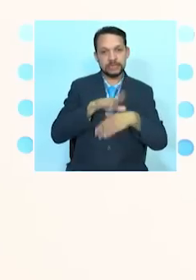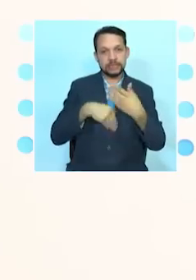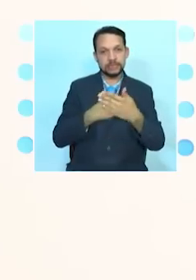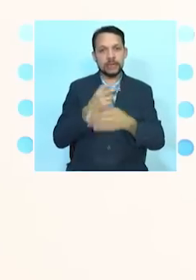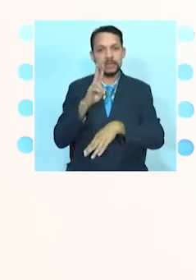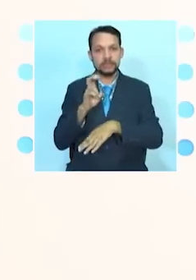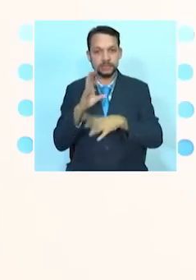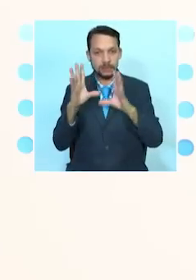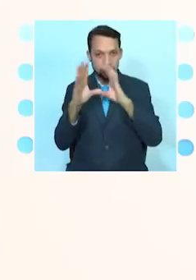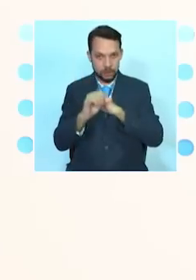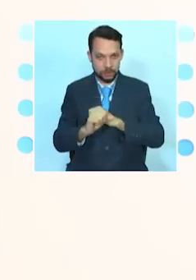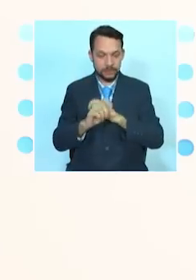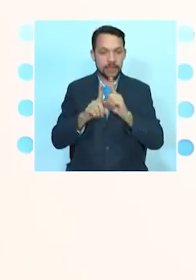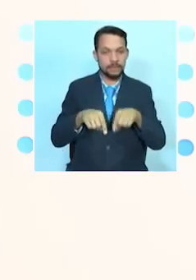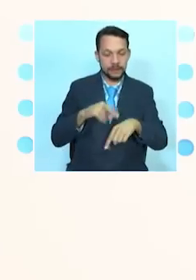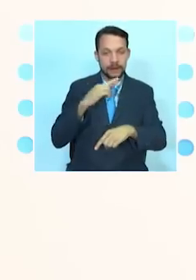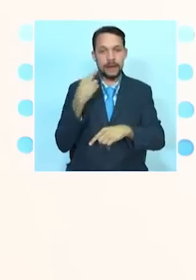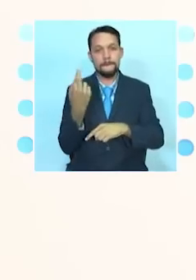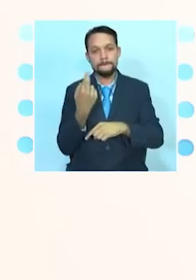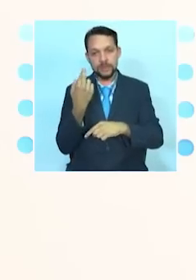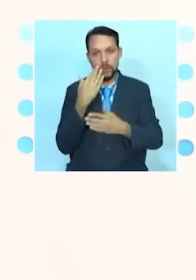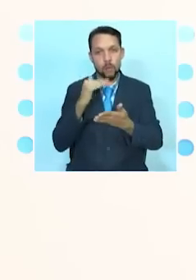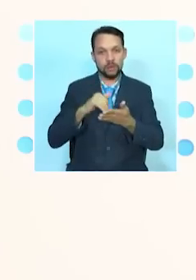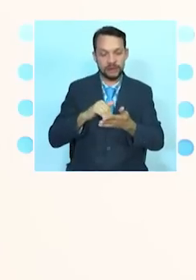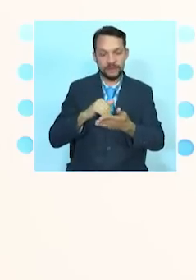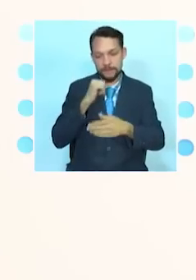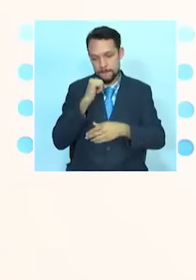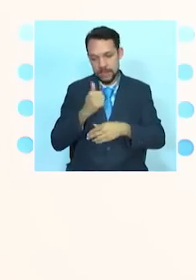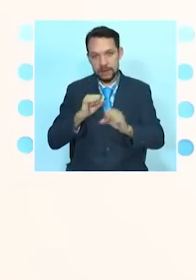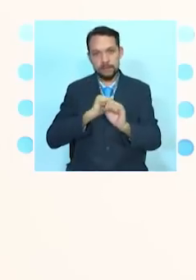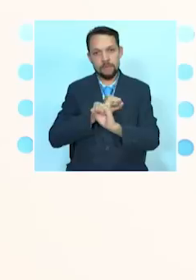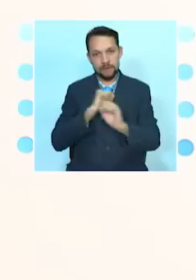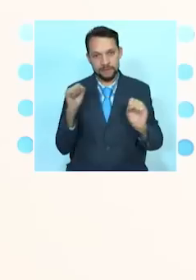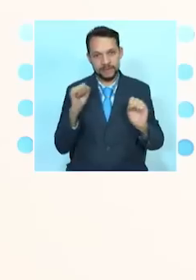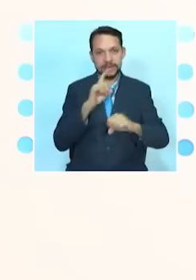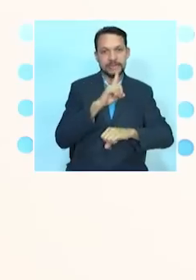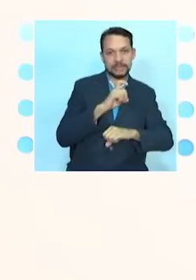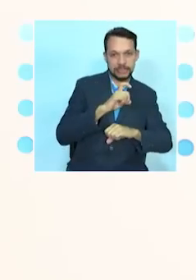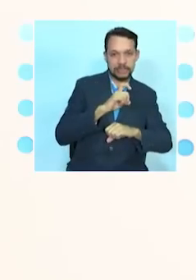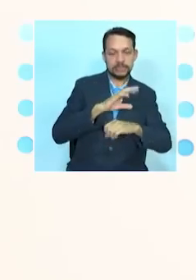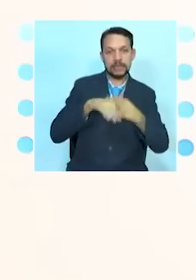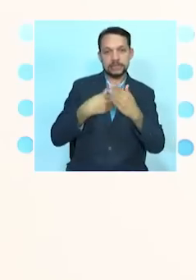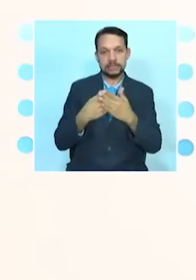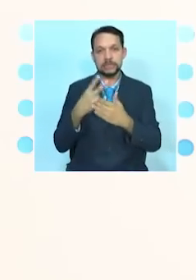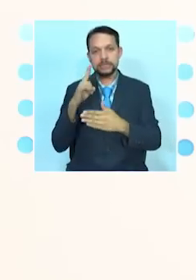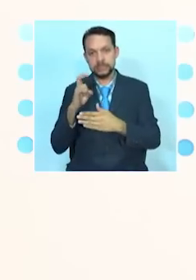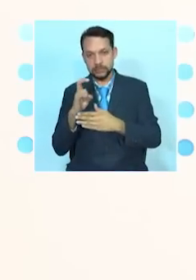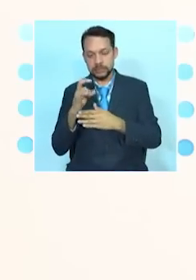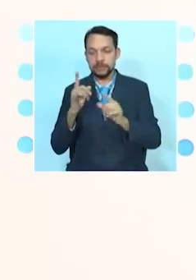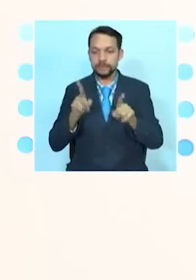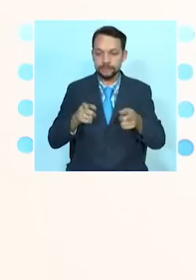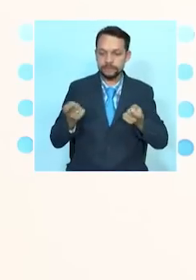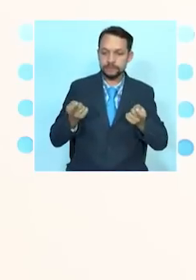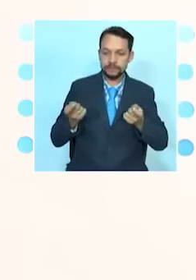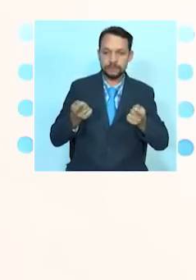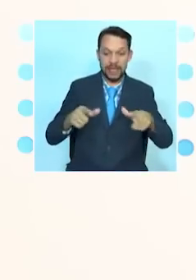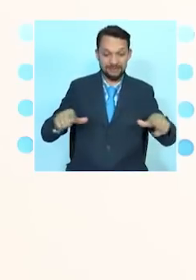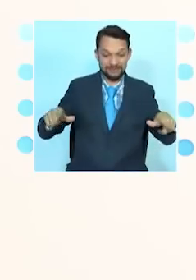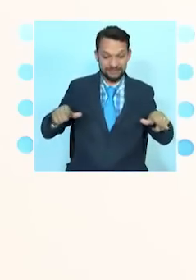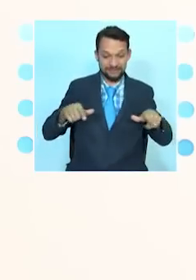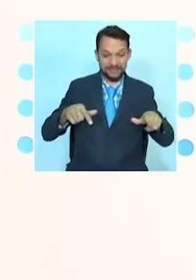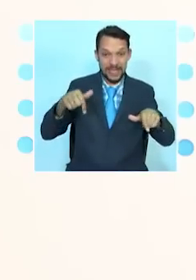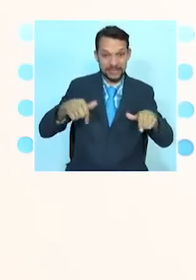repetición de 6 a 7 de la mañana también un abrazo en la distancia un cordial saludo desde los estudios de telecafé para hacer este programa conexión vital en